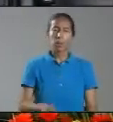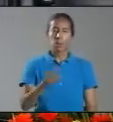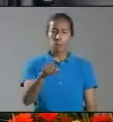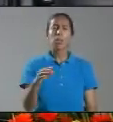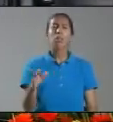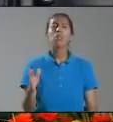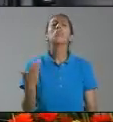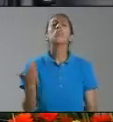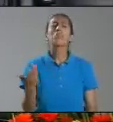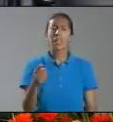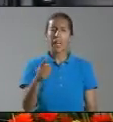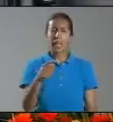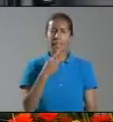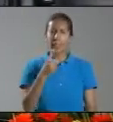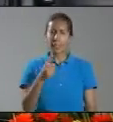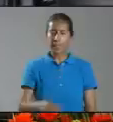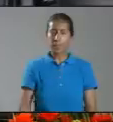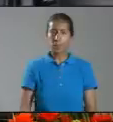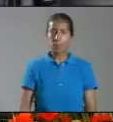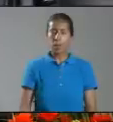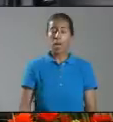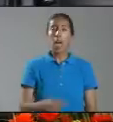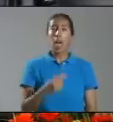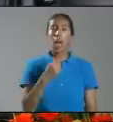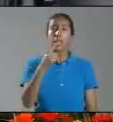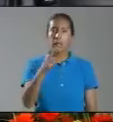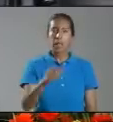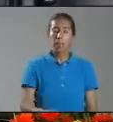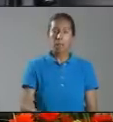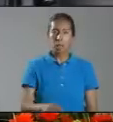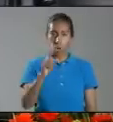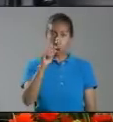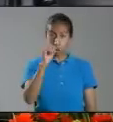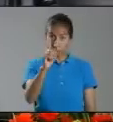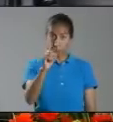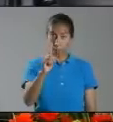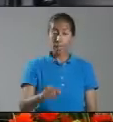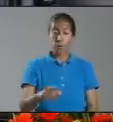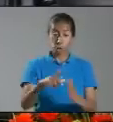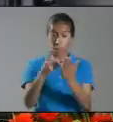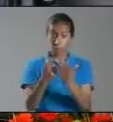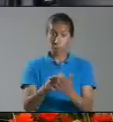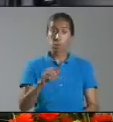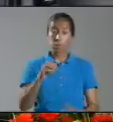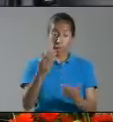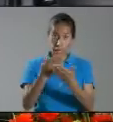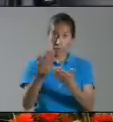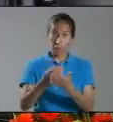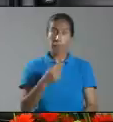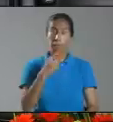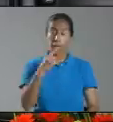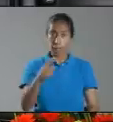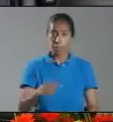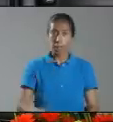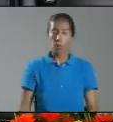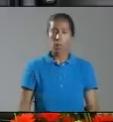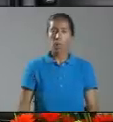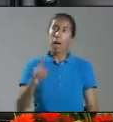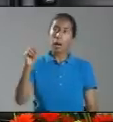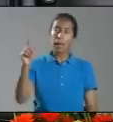Soy pastor. Dígame los primeros 5 libros de la Biblia, le dijo el cuate de el visa. Y aquí él